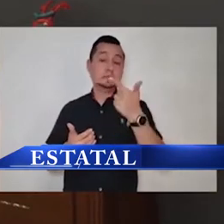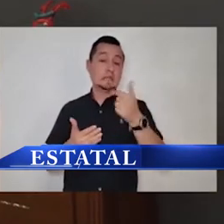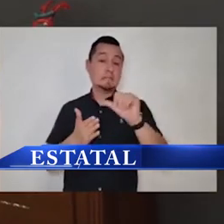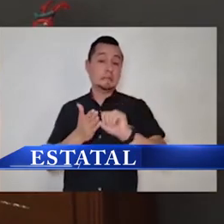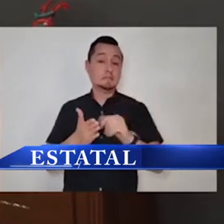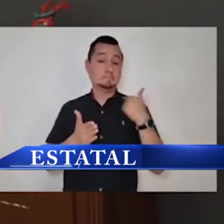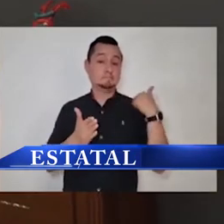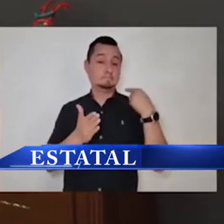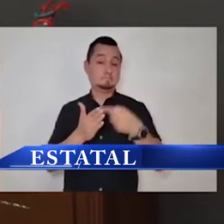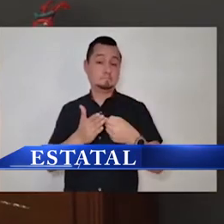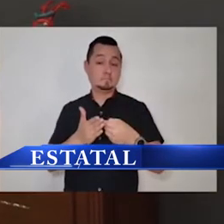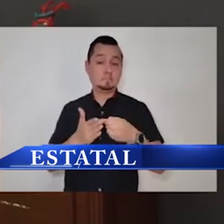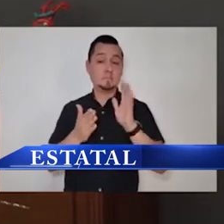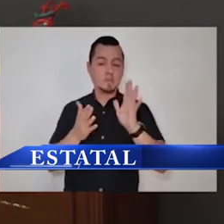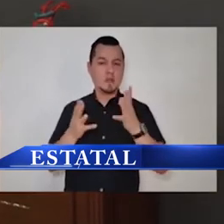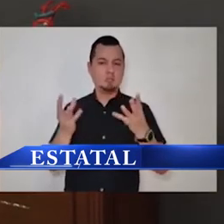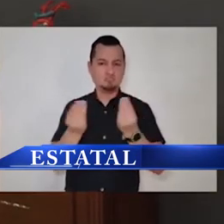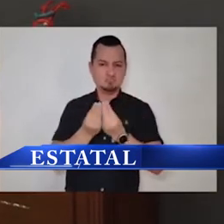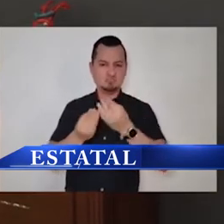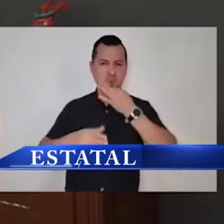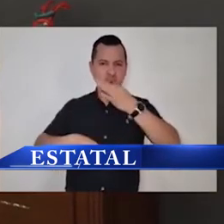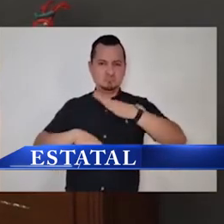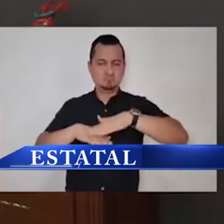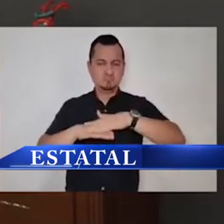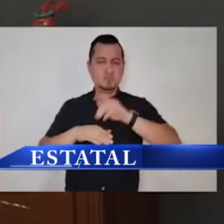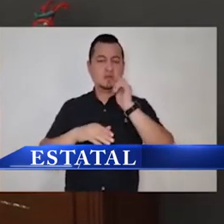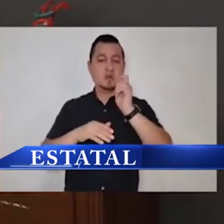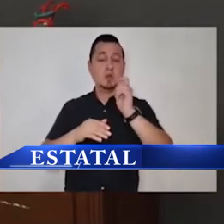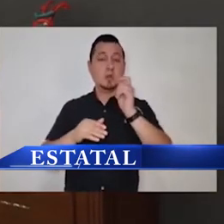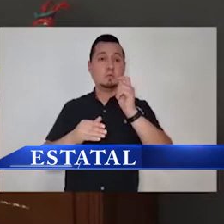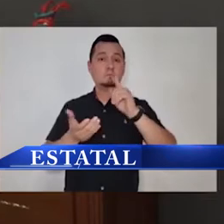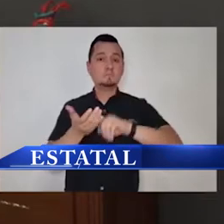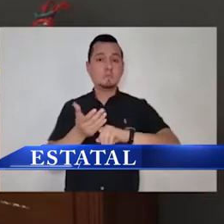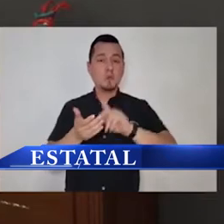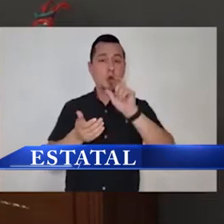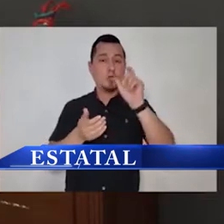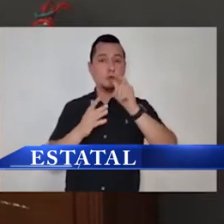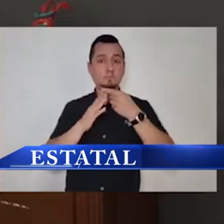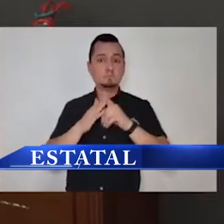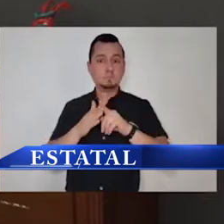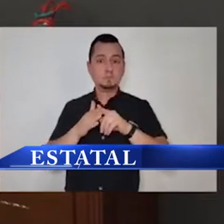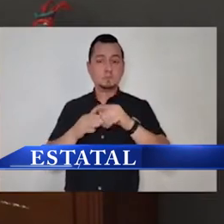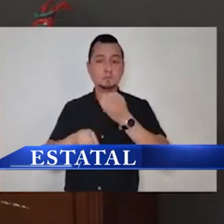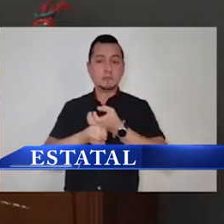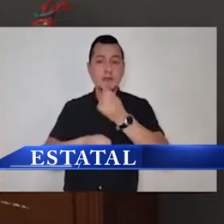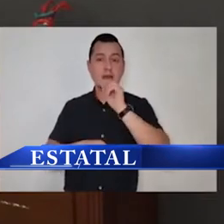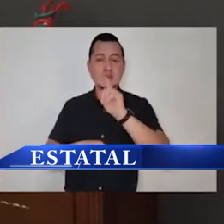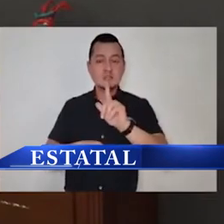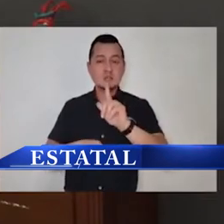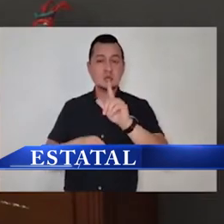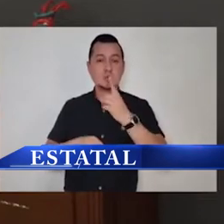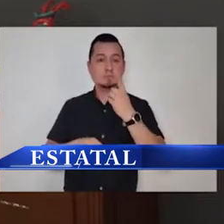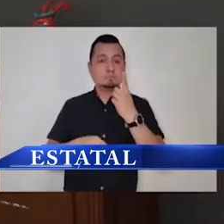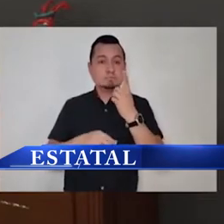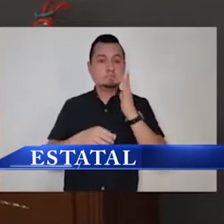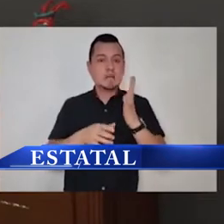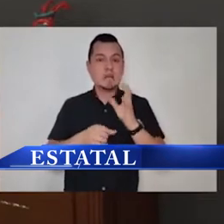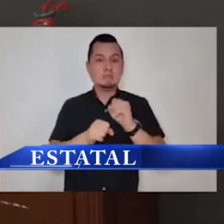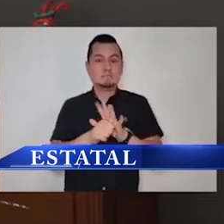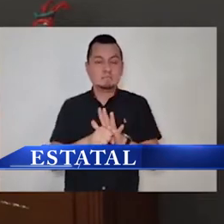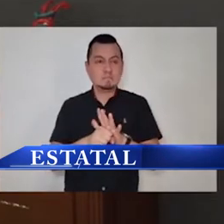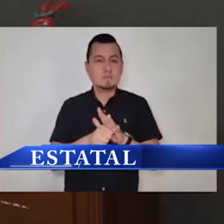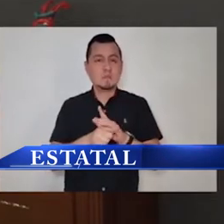a 7 meses de que cerramos filas y reportamos el primer caso de COVID-19 en el estado de